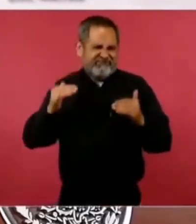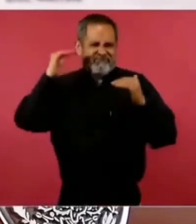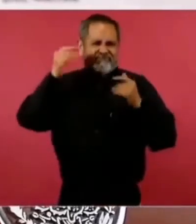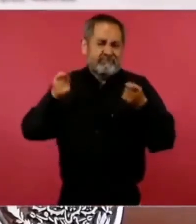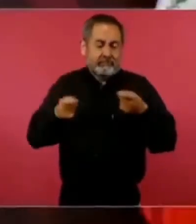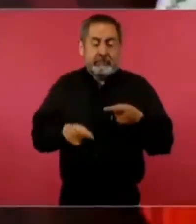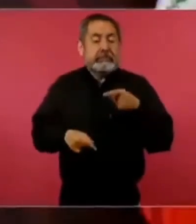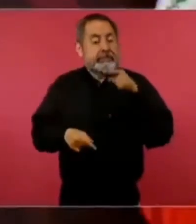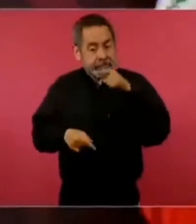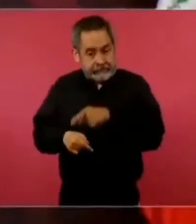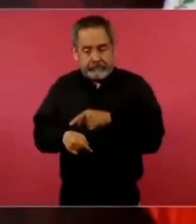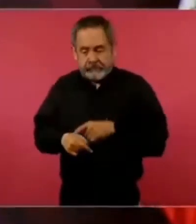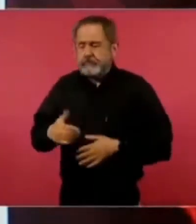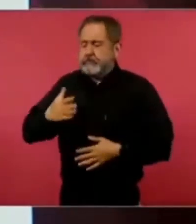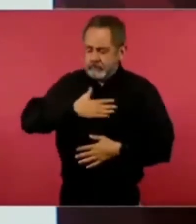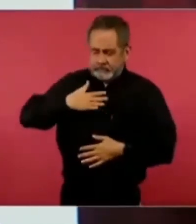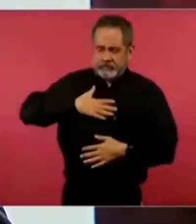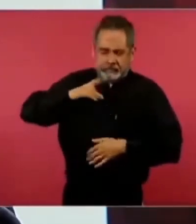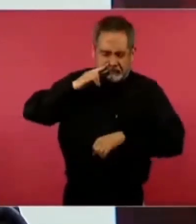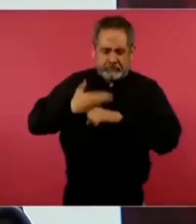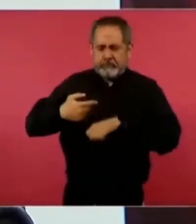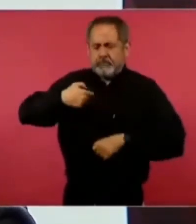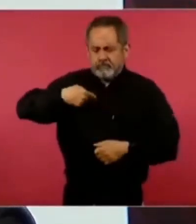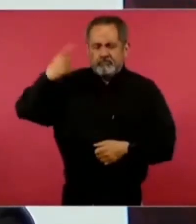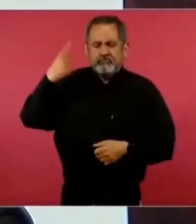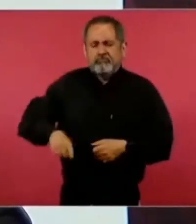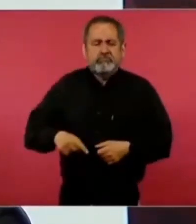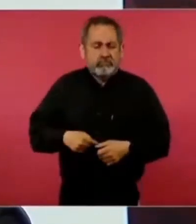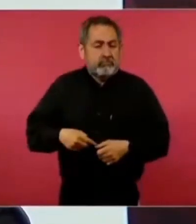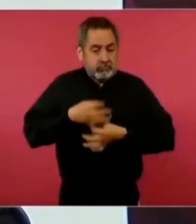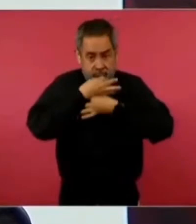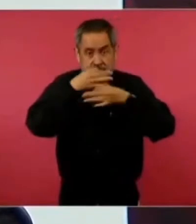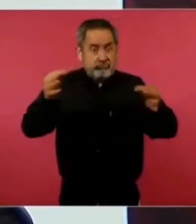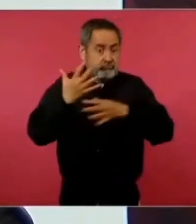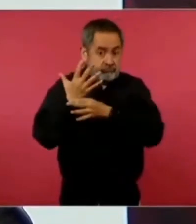él se responsabilizó públicamente.